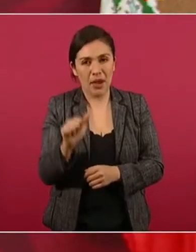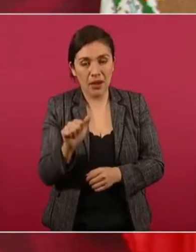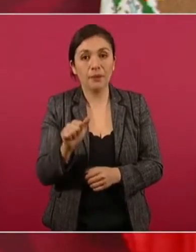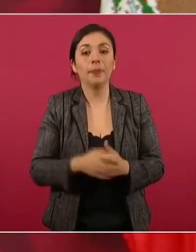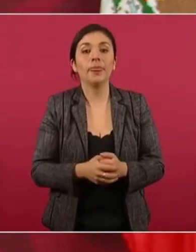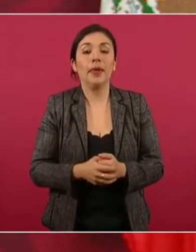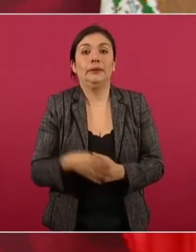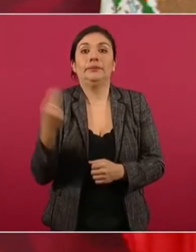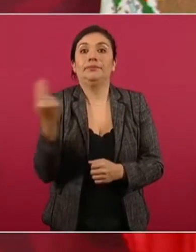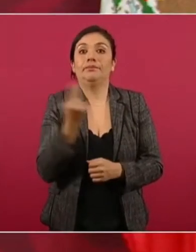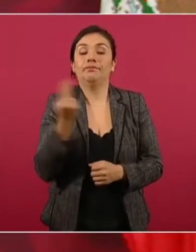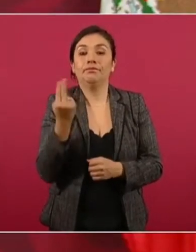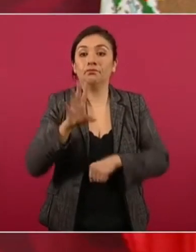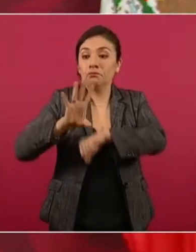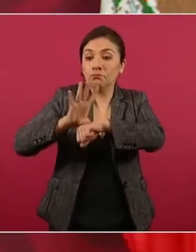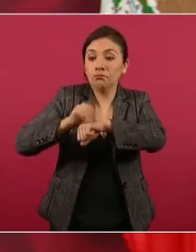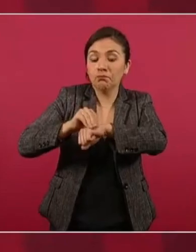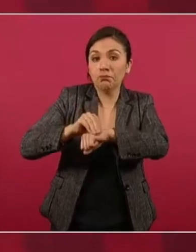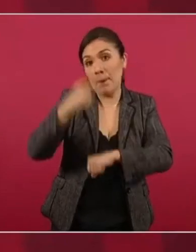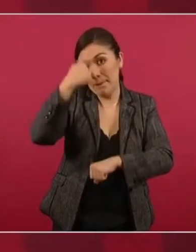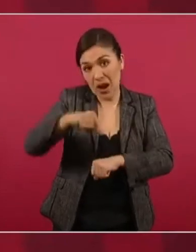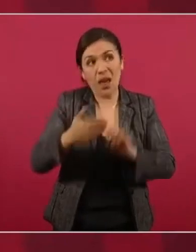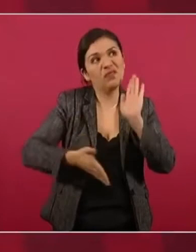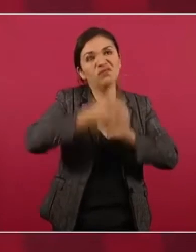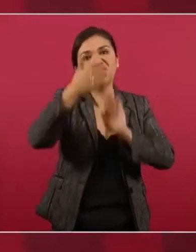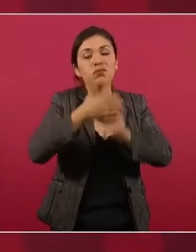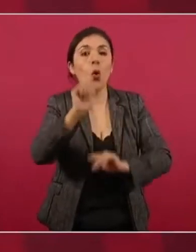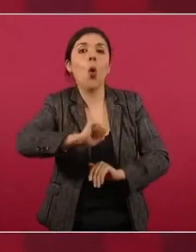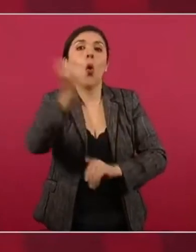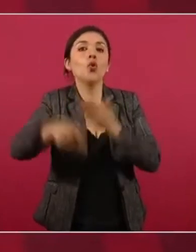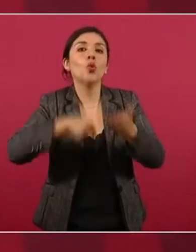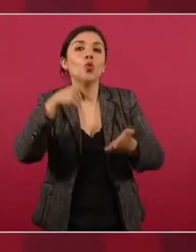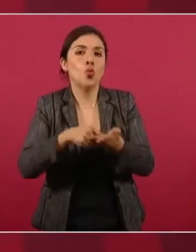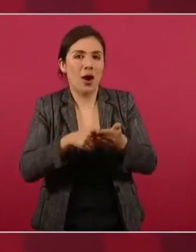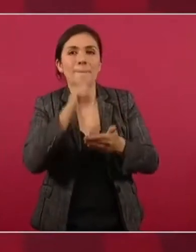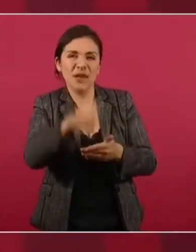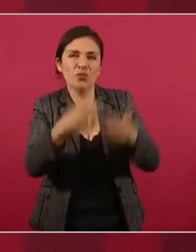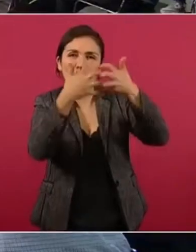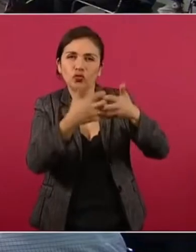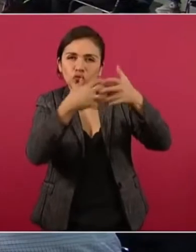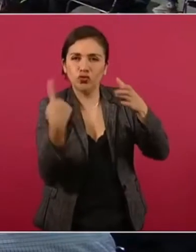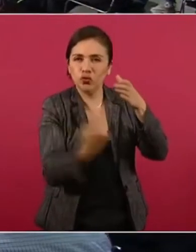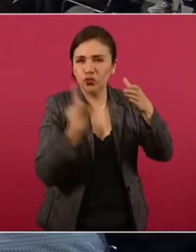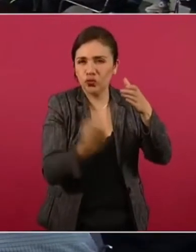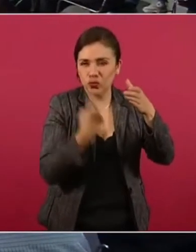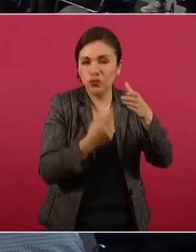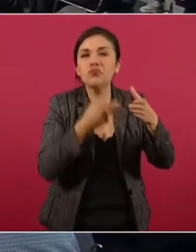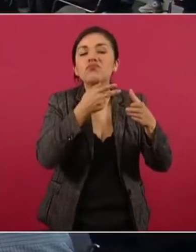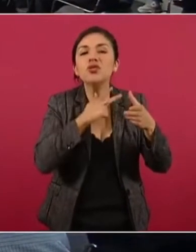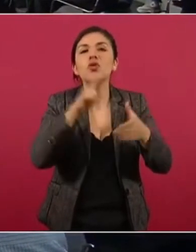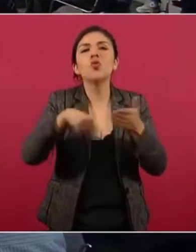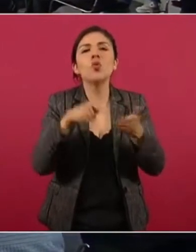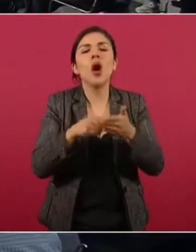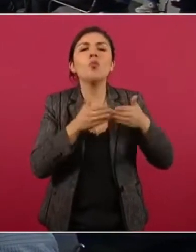Está solicitándose autorización para construir otra planta de licuefacción en